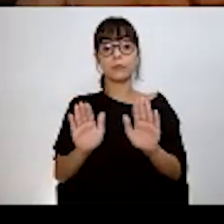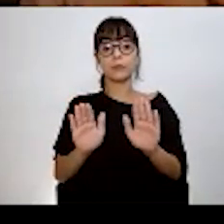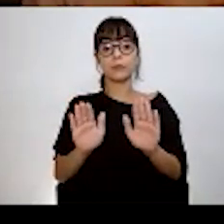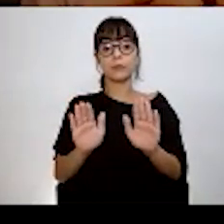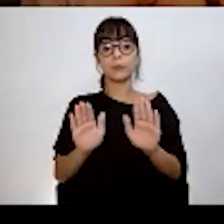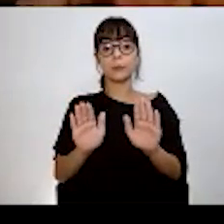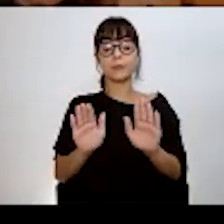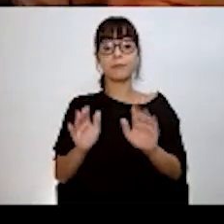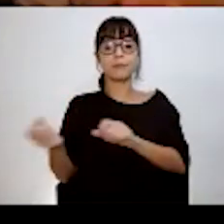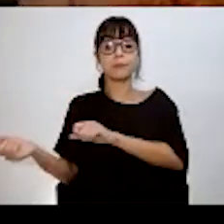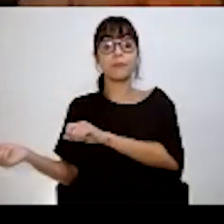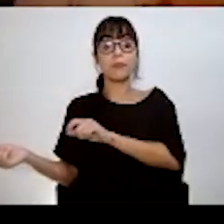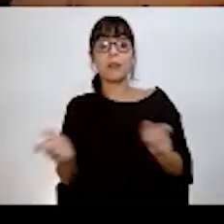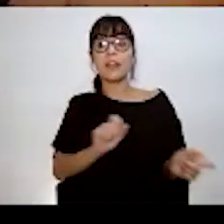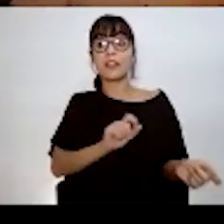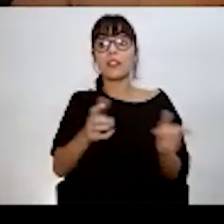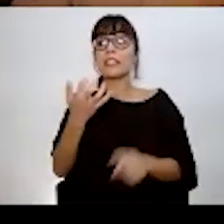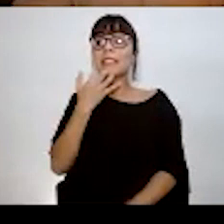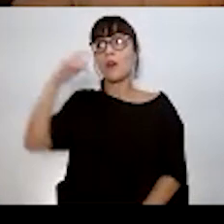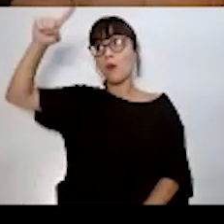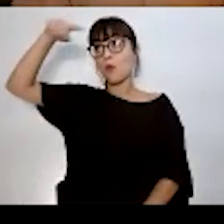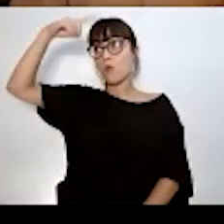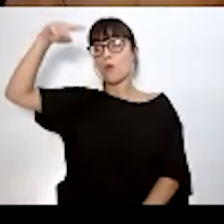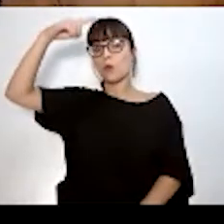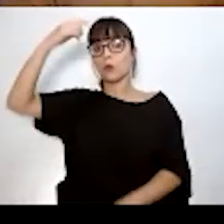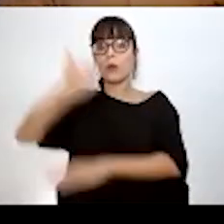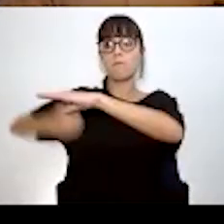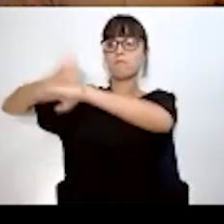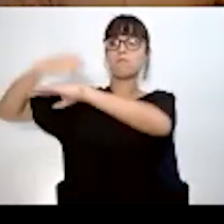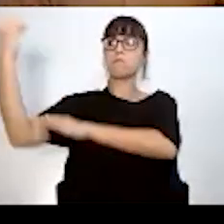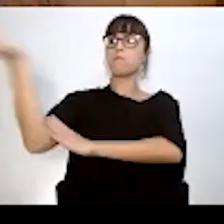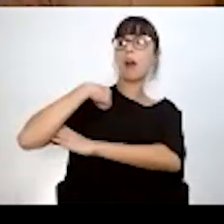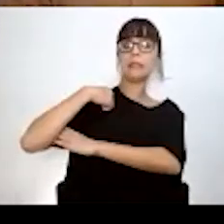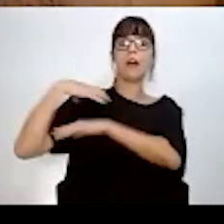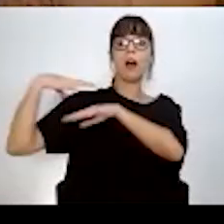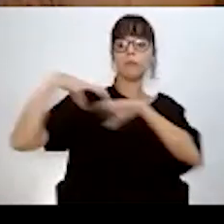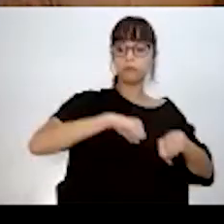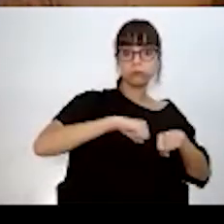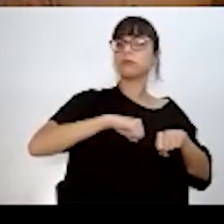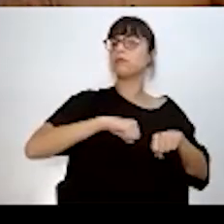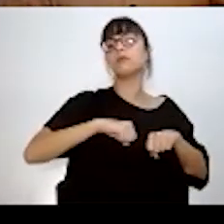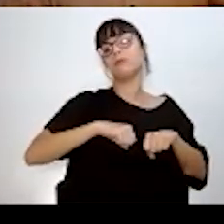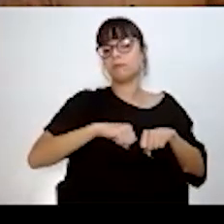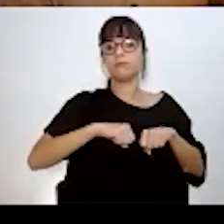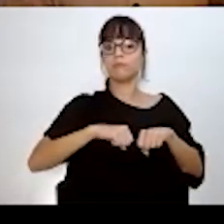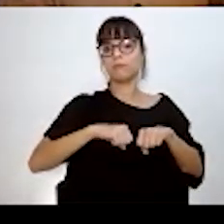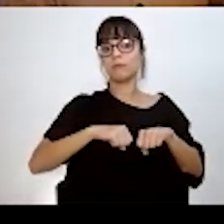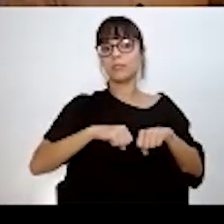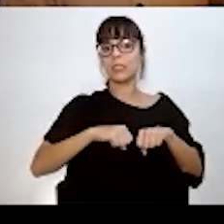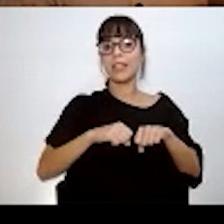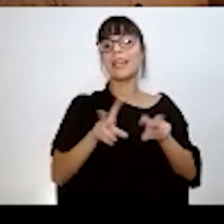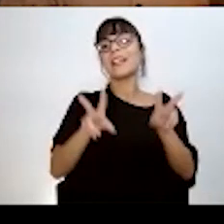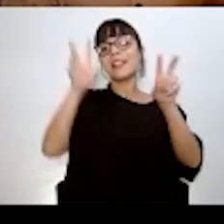la superposición de culturas más evolucionadas sobre otras consideradas inferiores, fue rápidamente abandonado. Como se abandonaron las